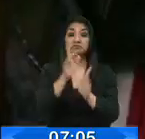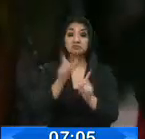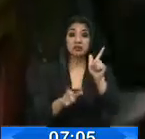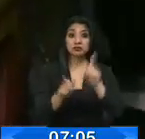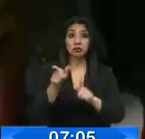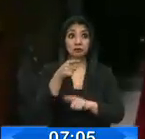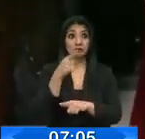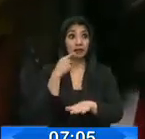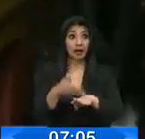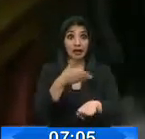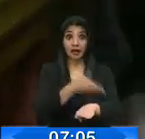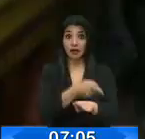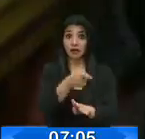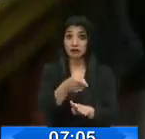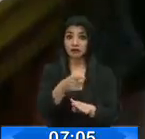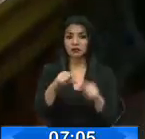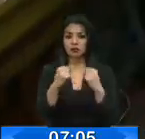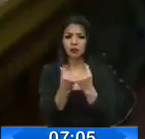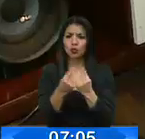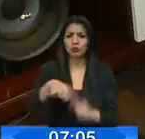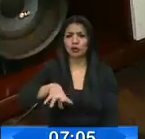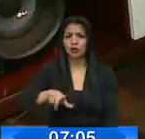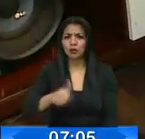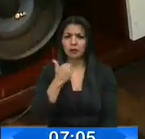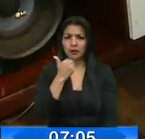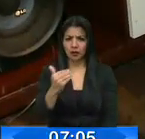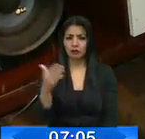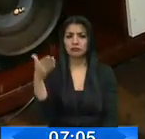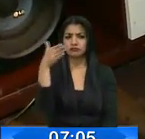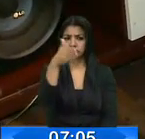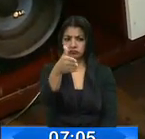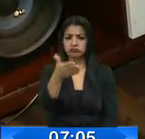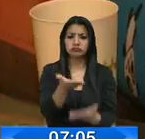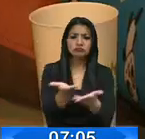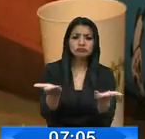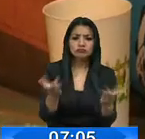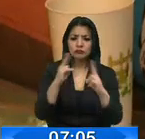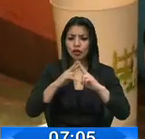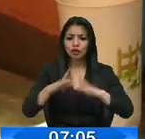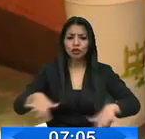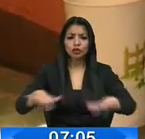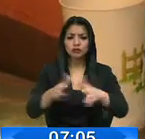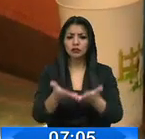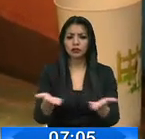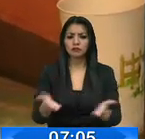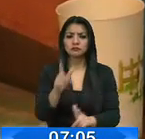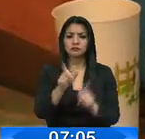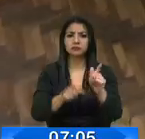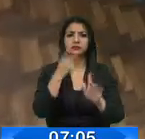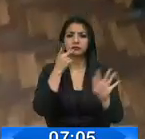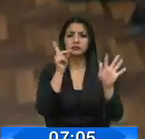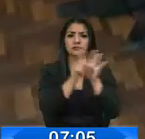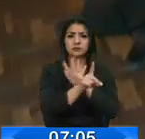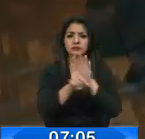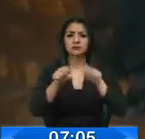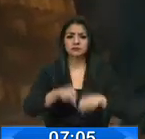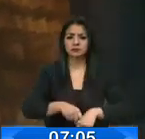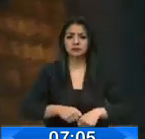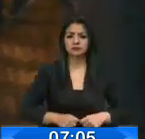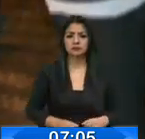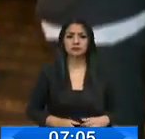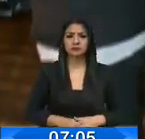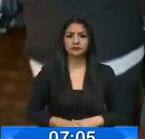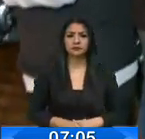que si fueron afectados por estas bandas, se acerquen a reconocer sus bienes y denunciar a los hoy detenidos. Con cámara de Carlos